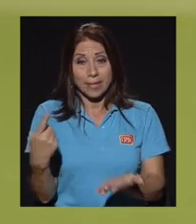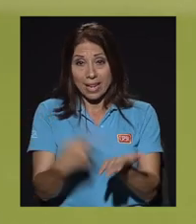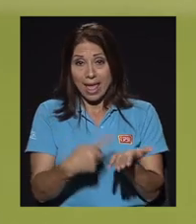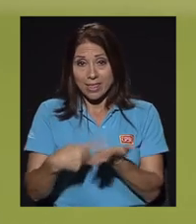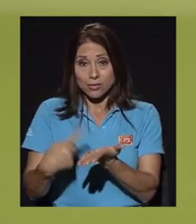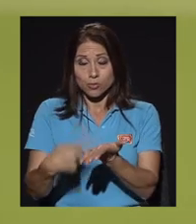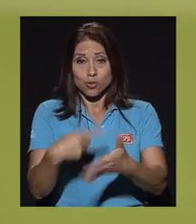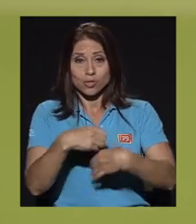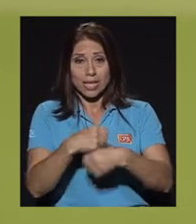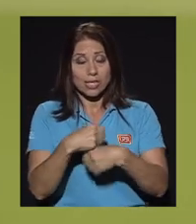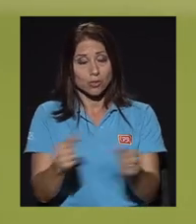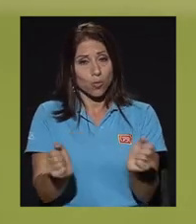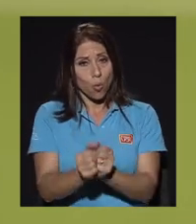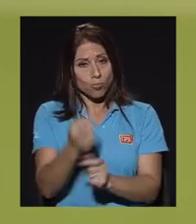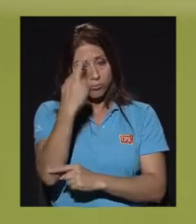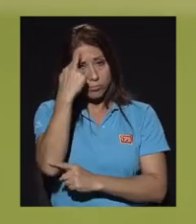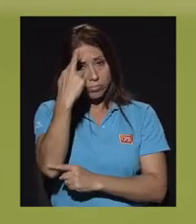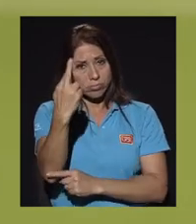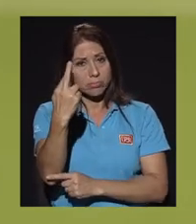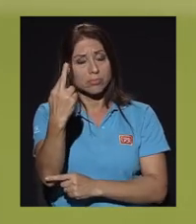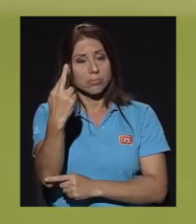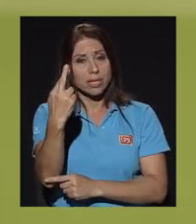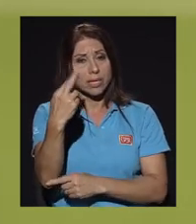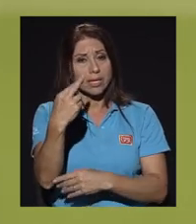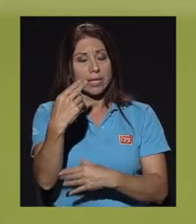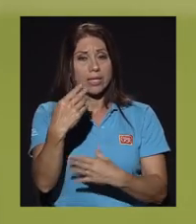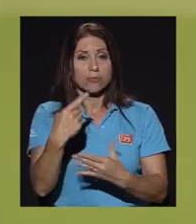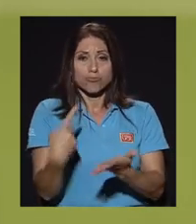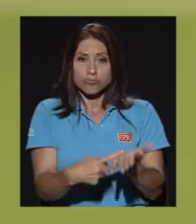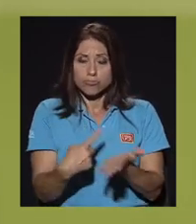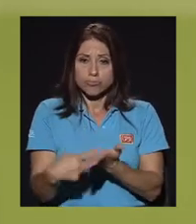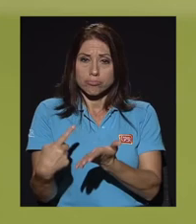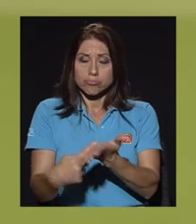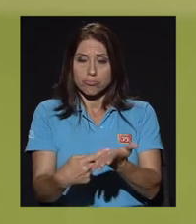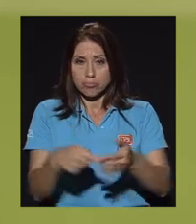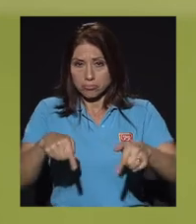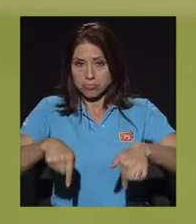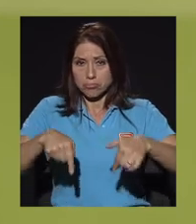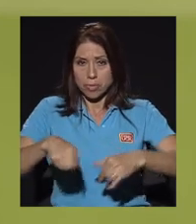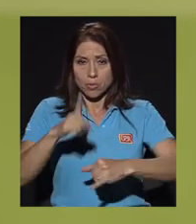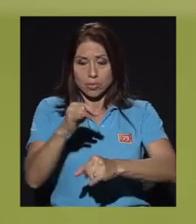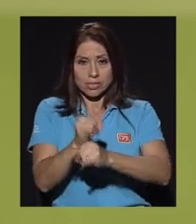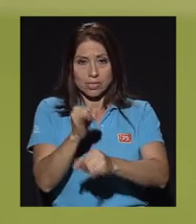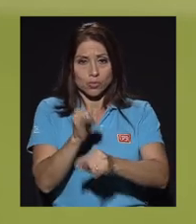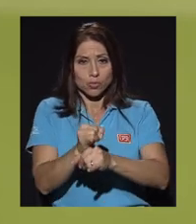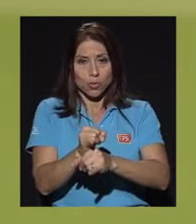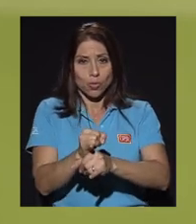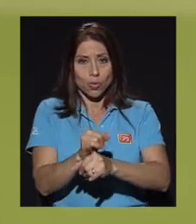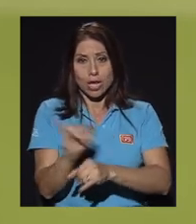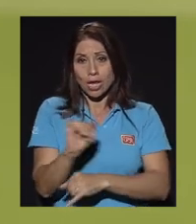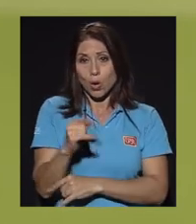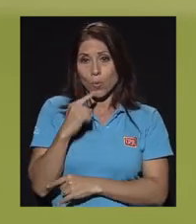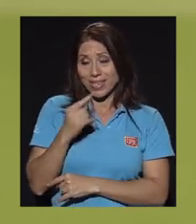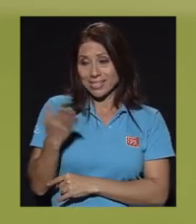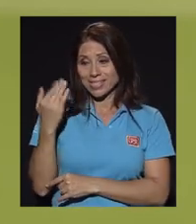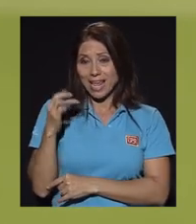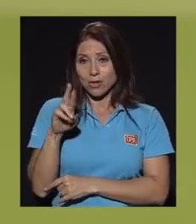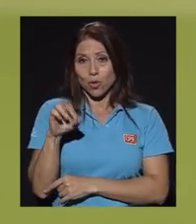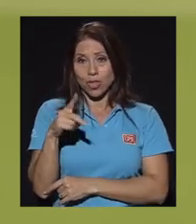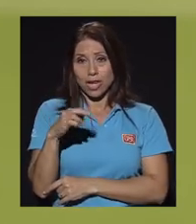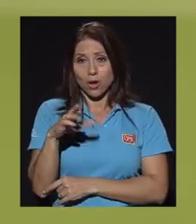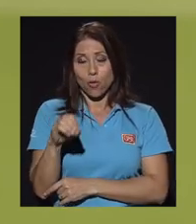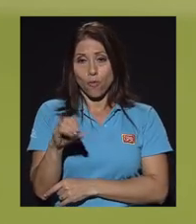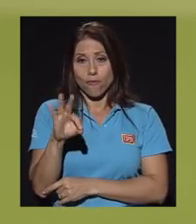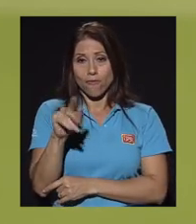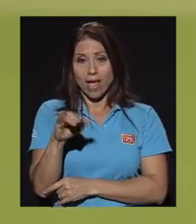la discusión se hizo con gran respeto, se hizo en una institución que, como decía Rodrigo Facio,